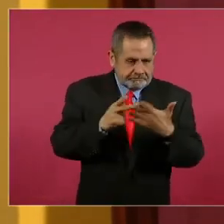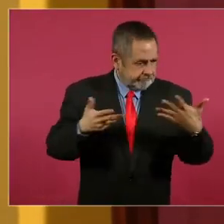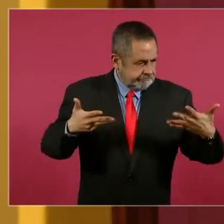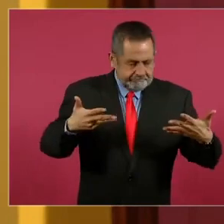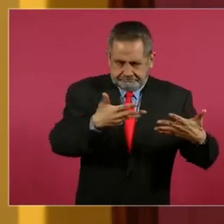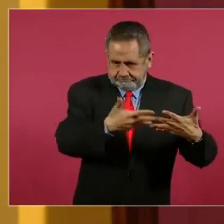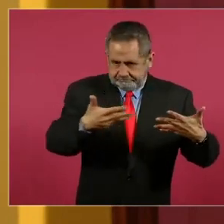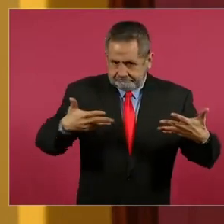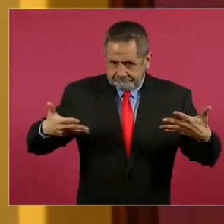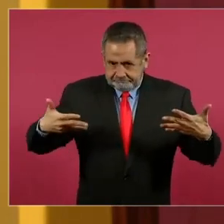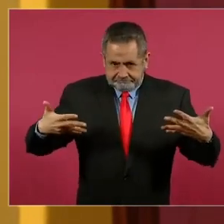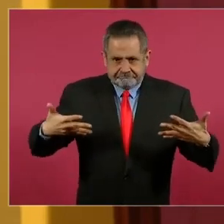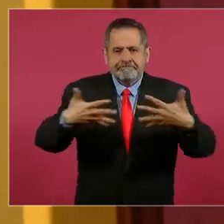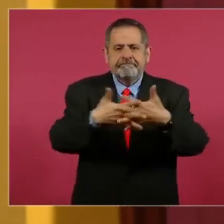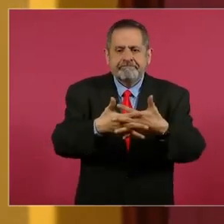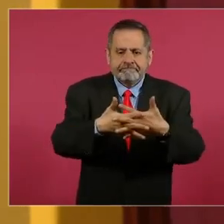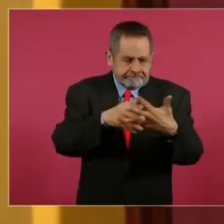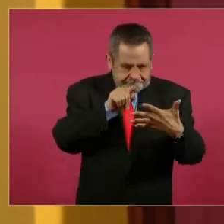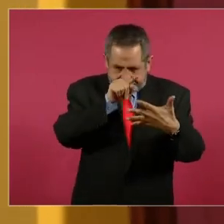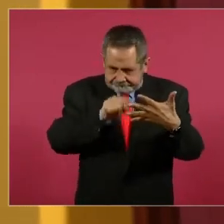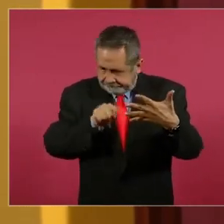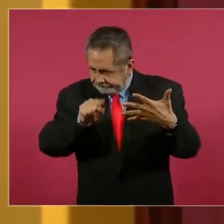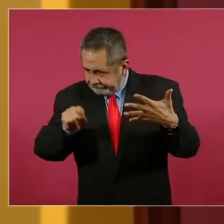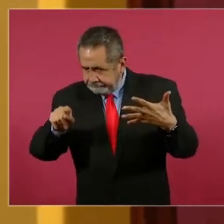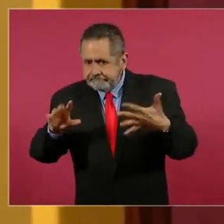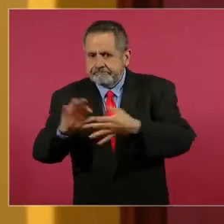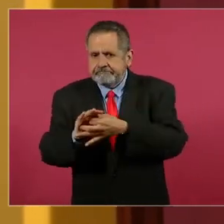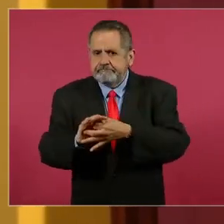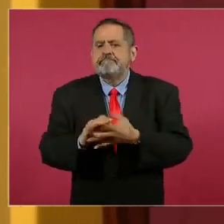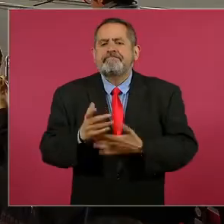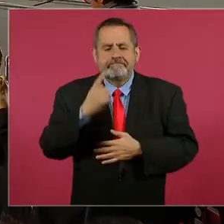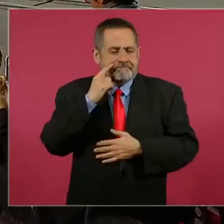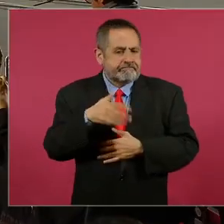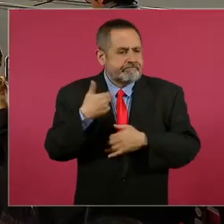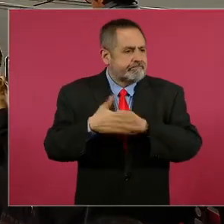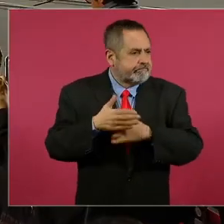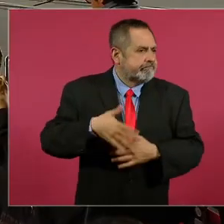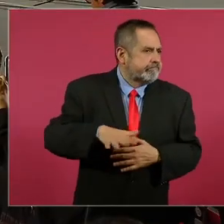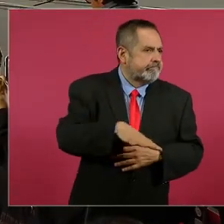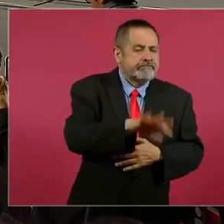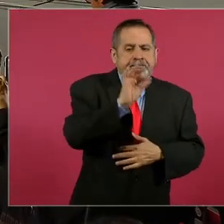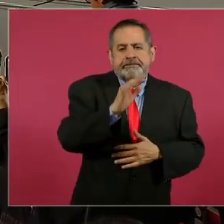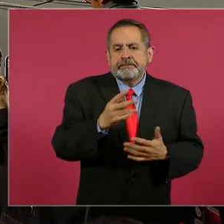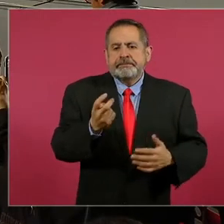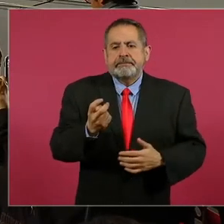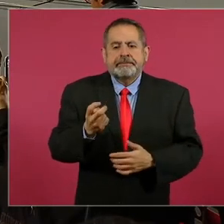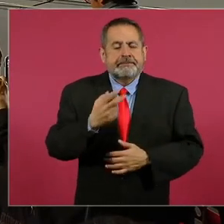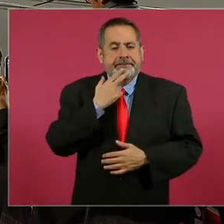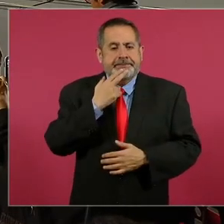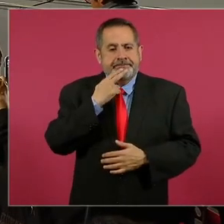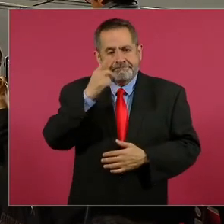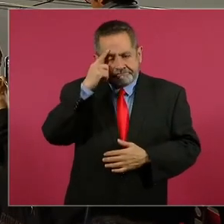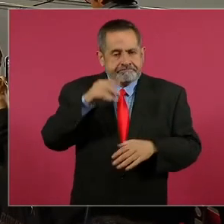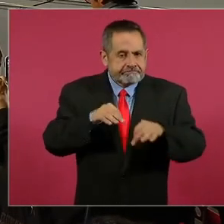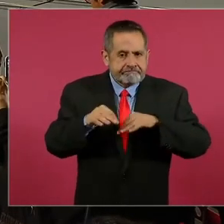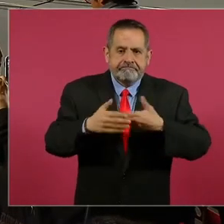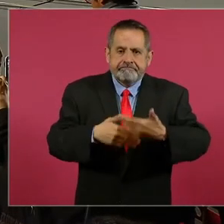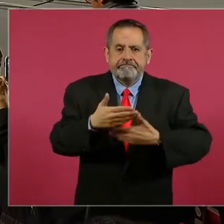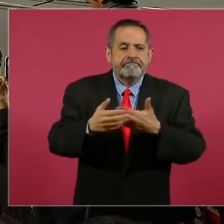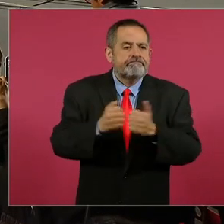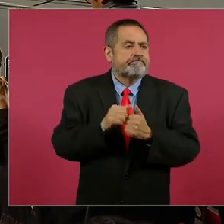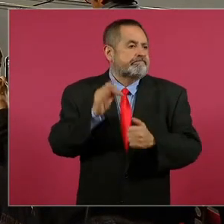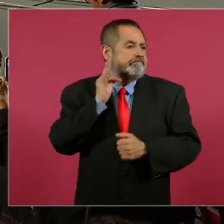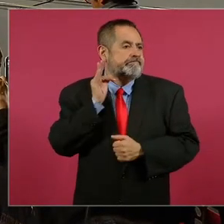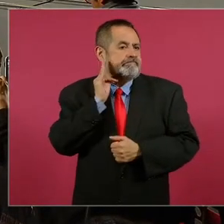bases de datos que nos permitan generar nuevos indicios, y con estos indicios no solamente trabajar con las fiscalías y